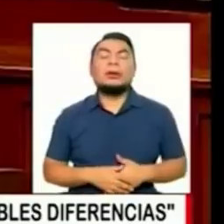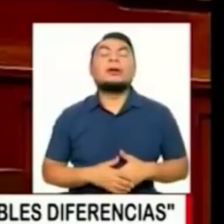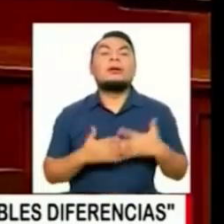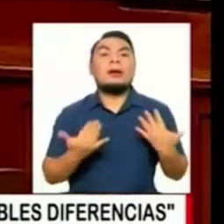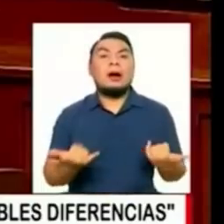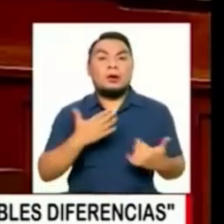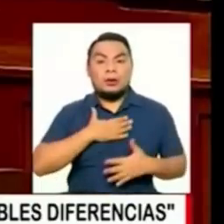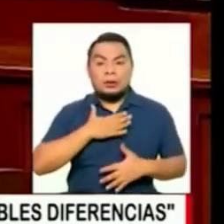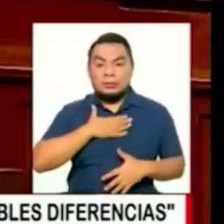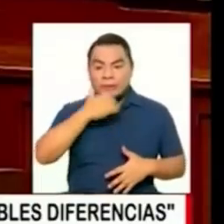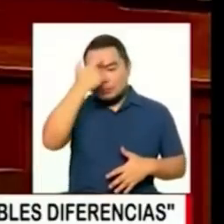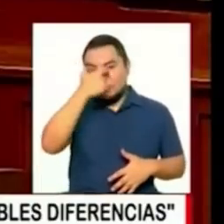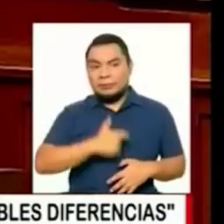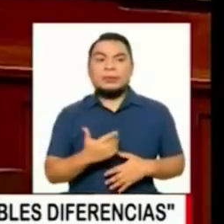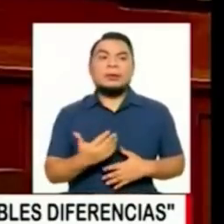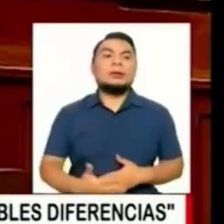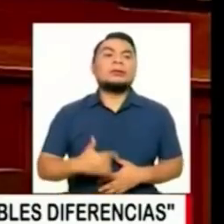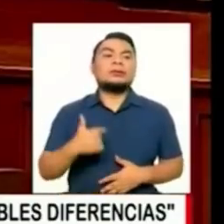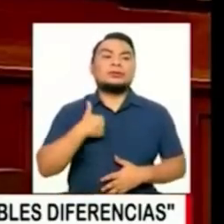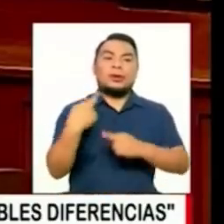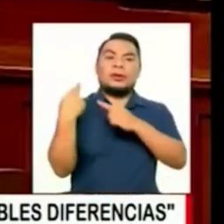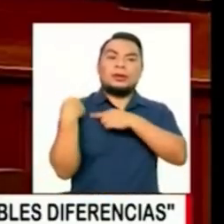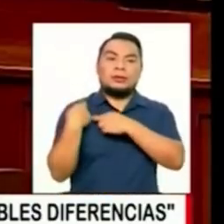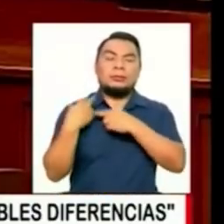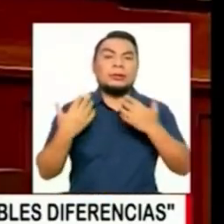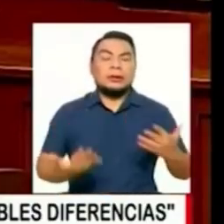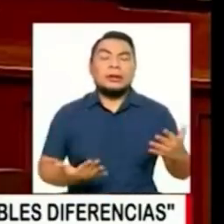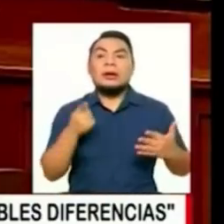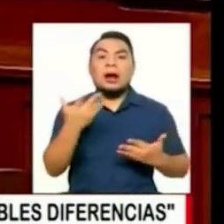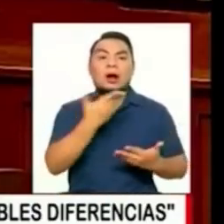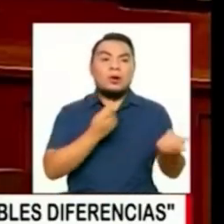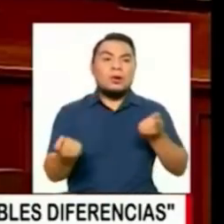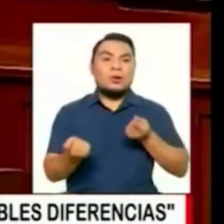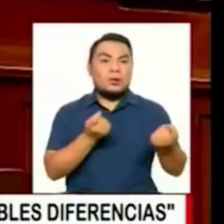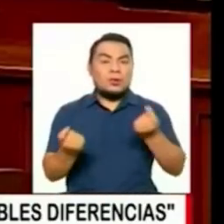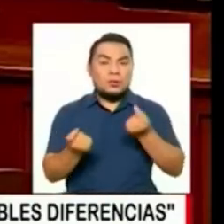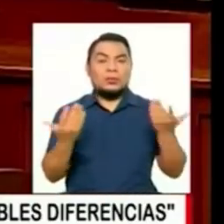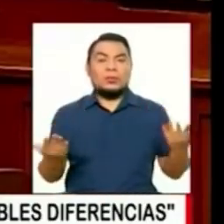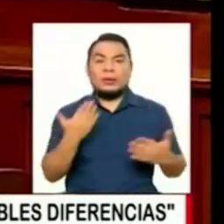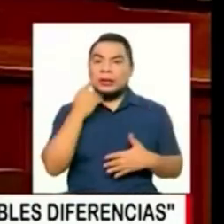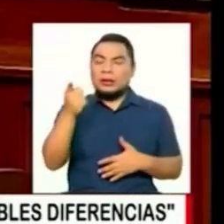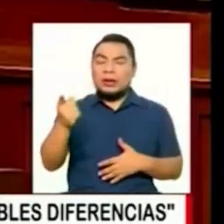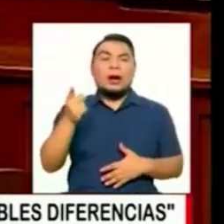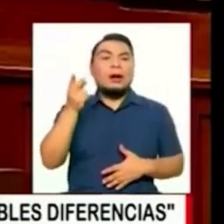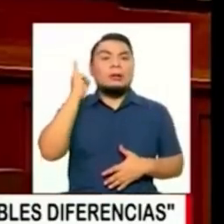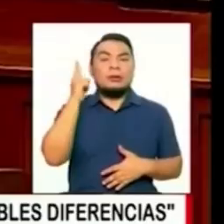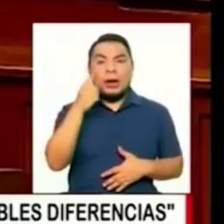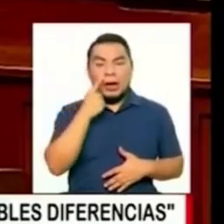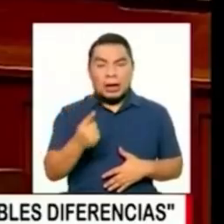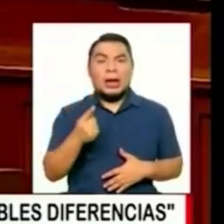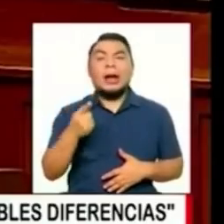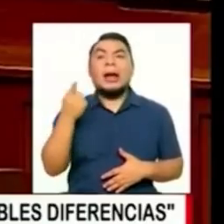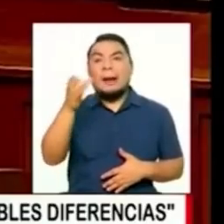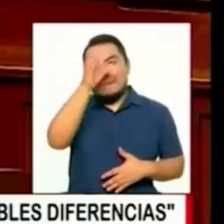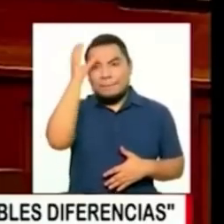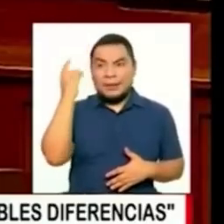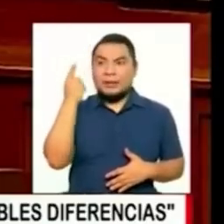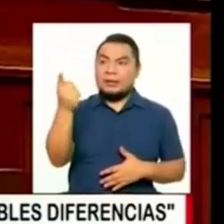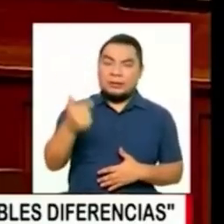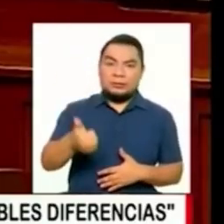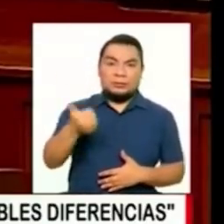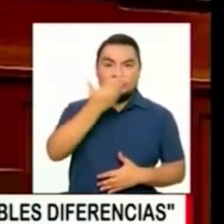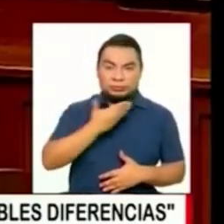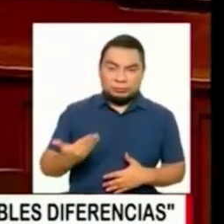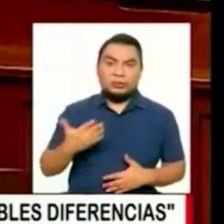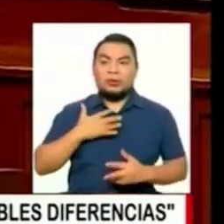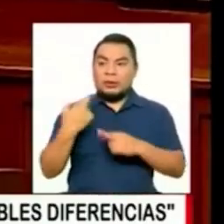Por eso mi persona, en representación del gobierno presidido por el profesor Pedro Castillo Terrones,